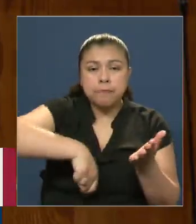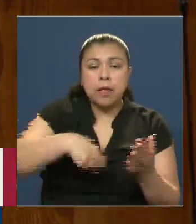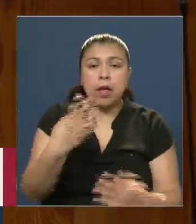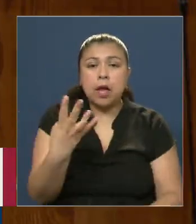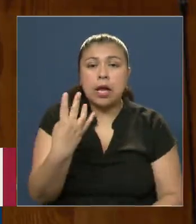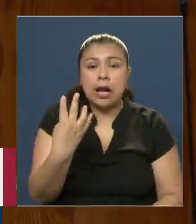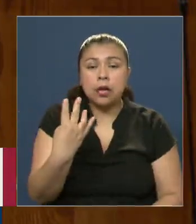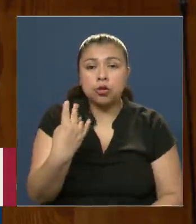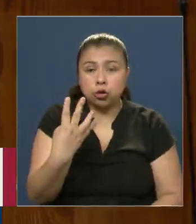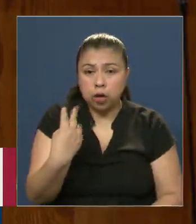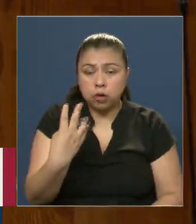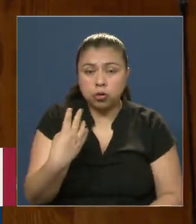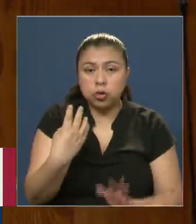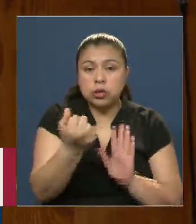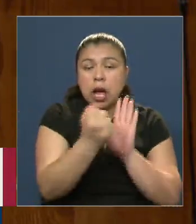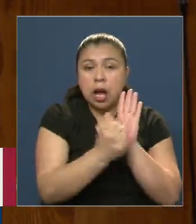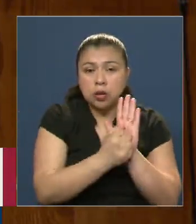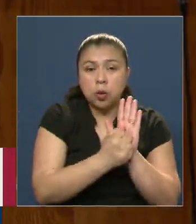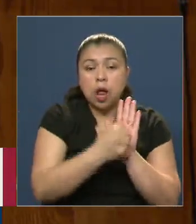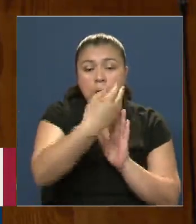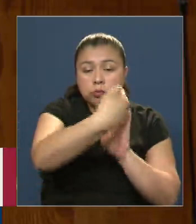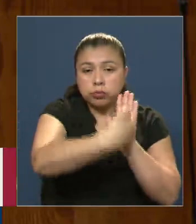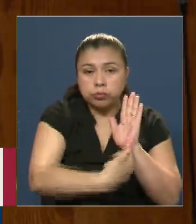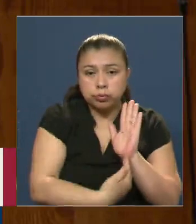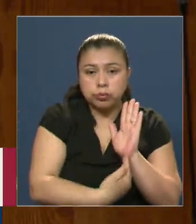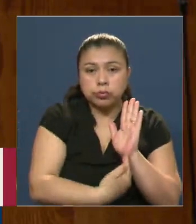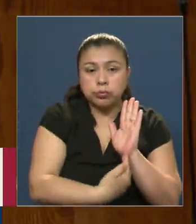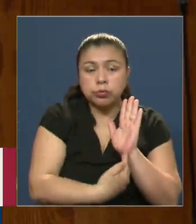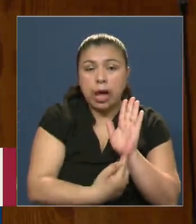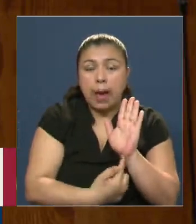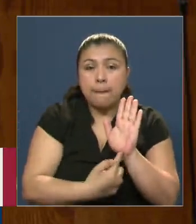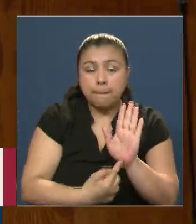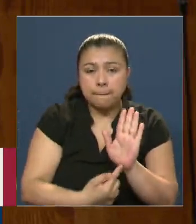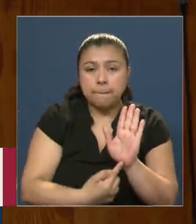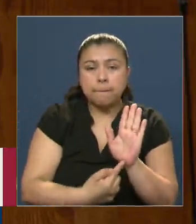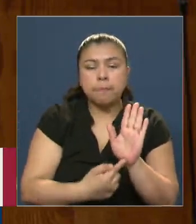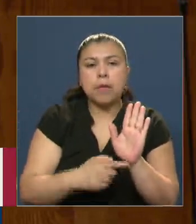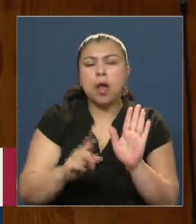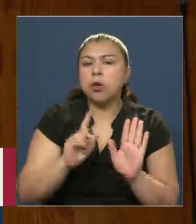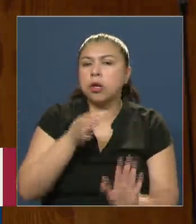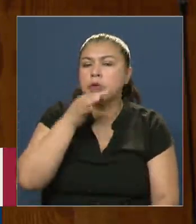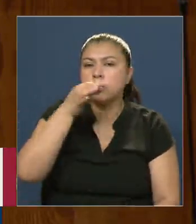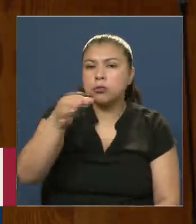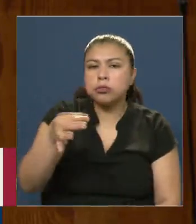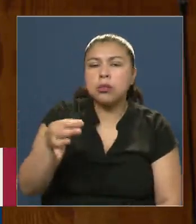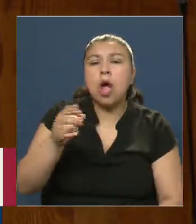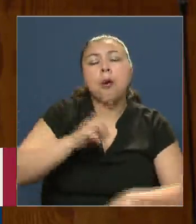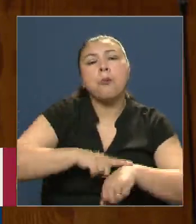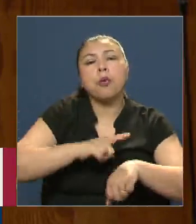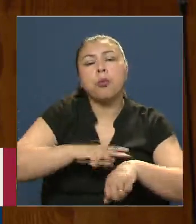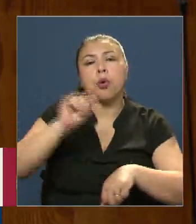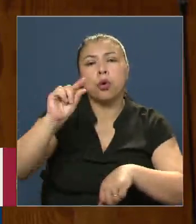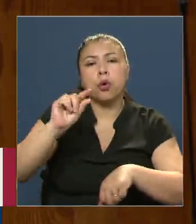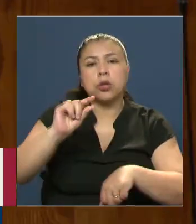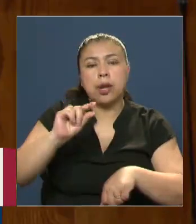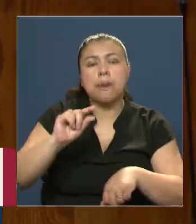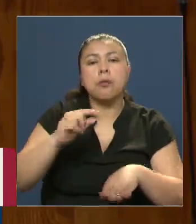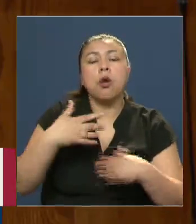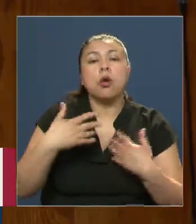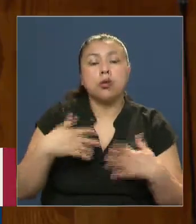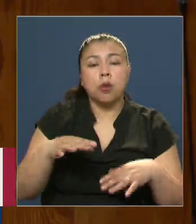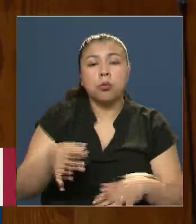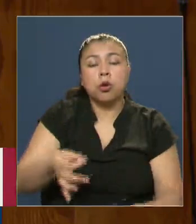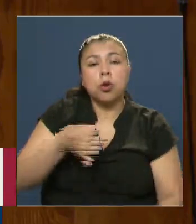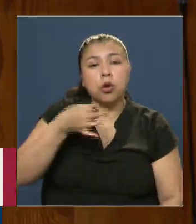14 artículos que conforman su cuerpo principal y dispositivo, a los que no me referiré en aras del tiempo y por encontrarse ellos, como